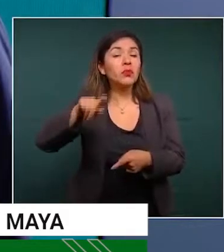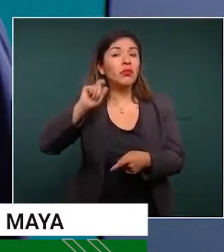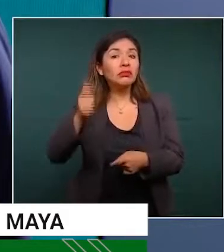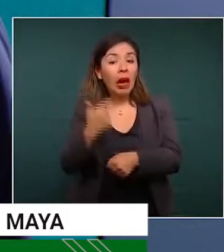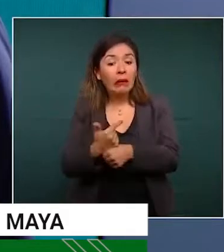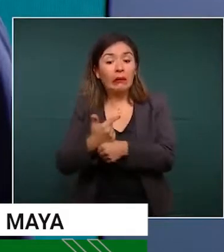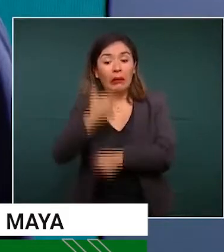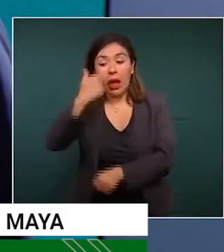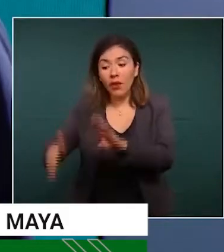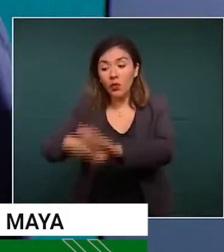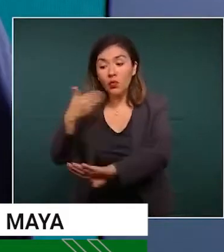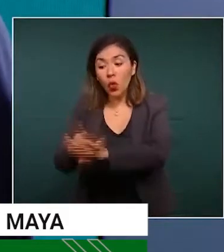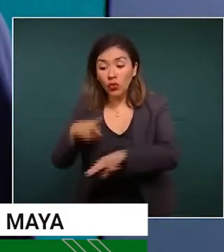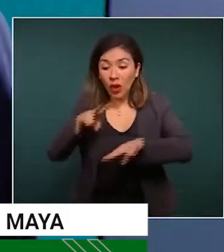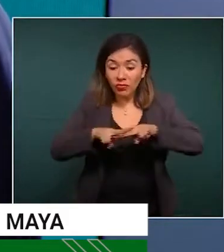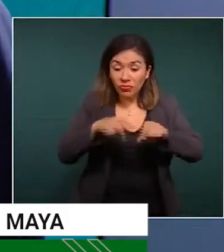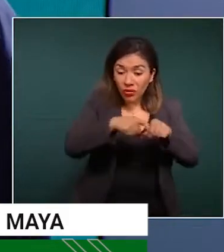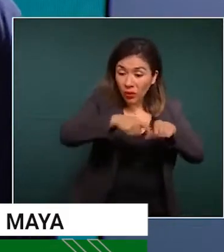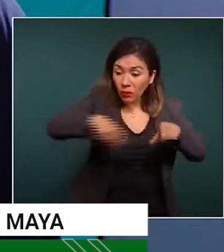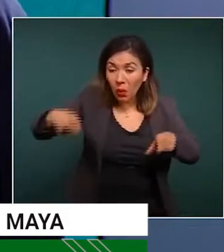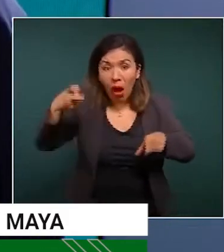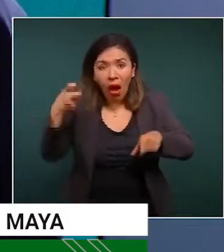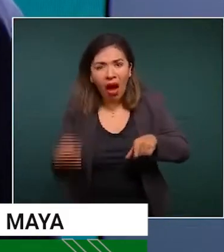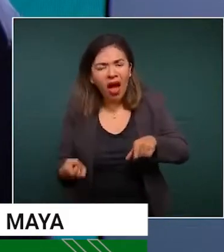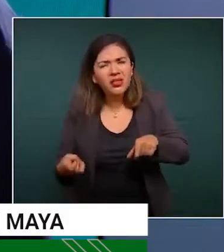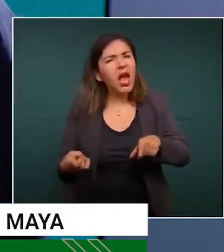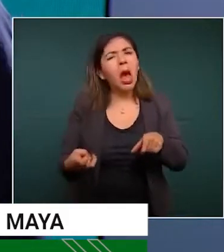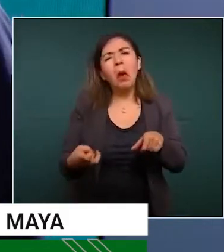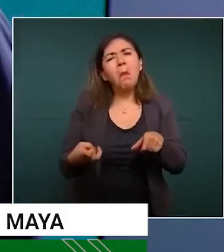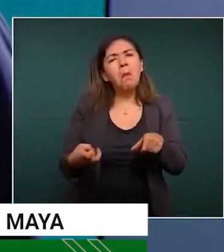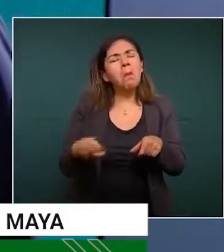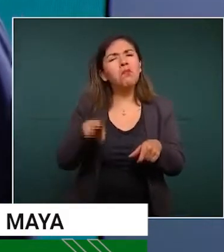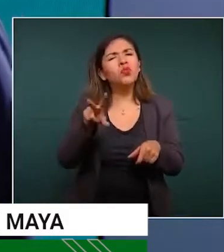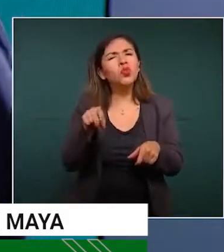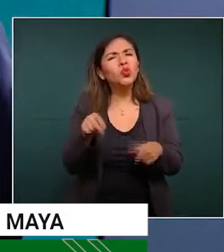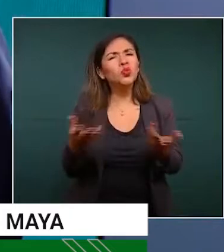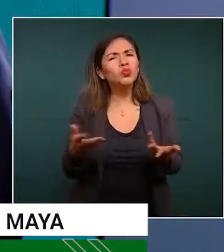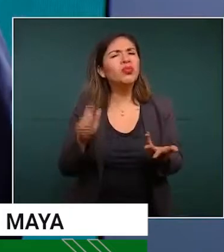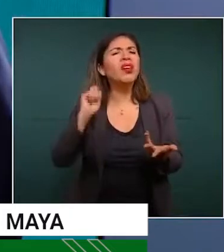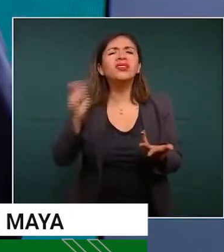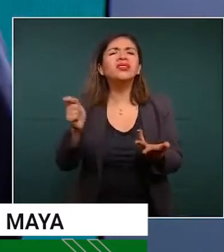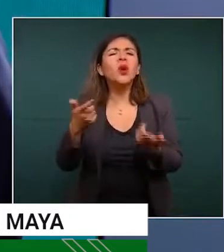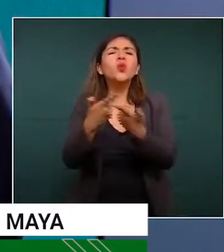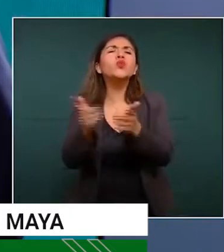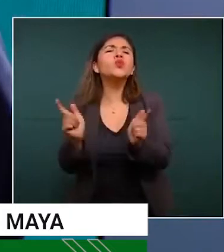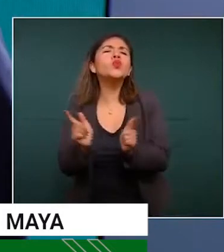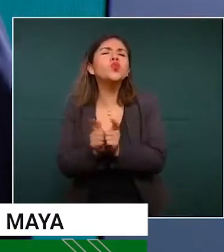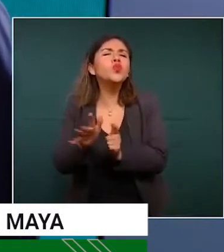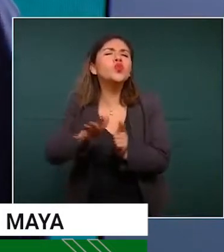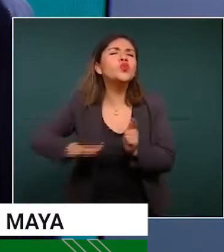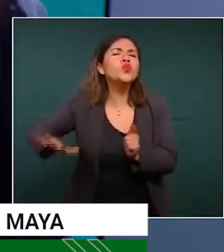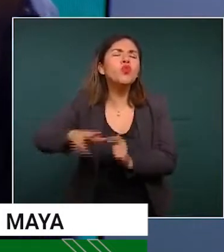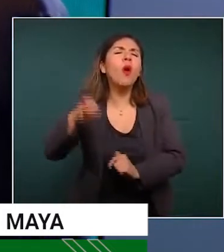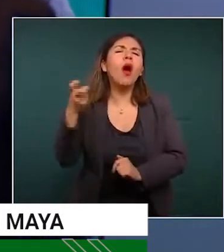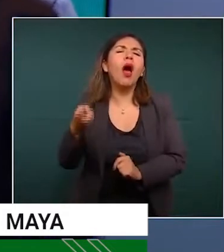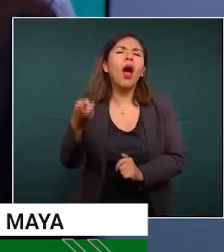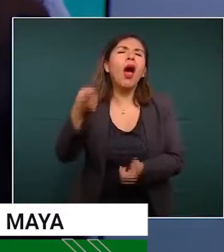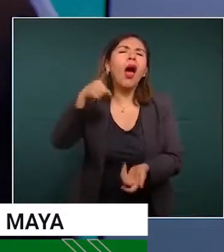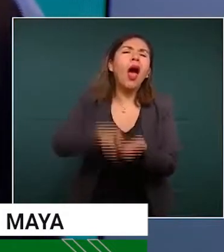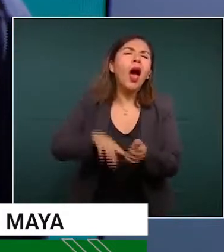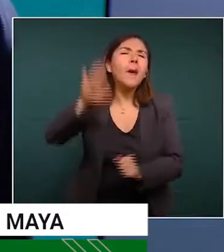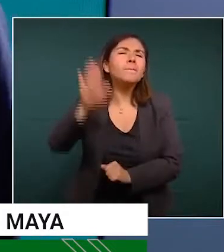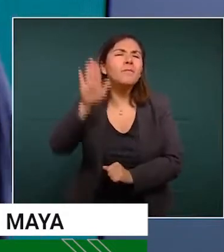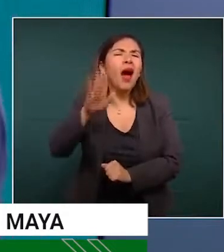resultar afectados o presuntamente afectados. No, son organizaciones. Esto tiene